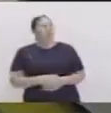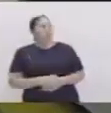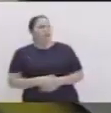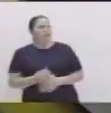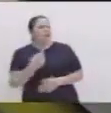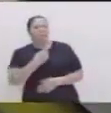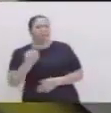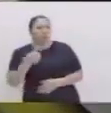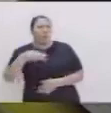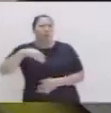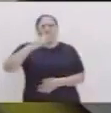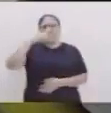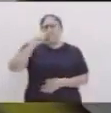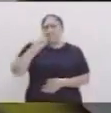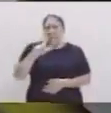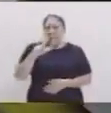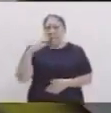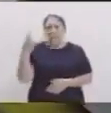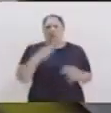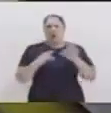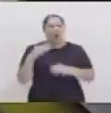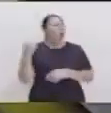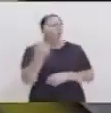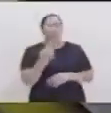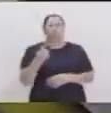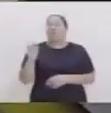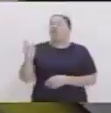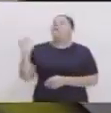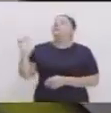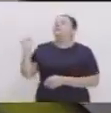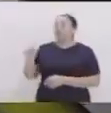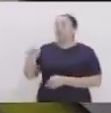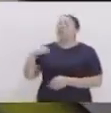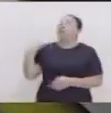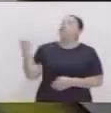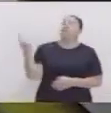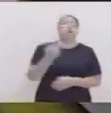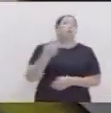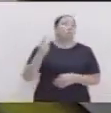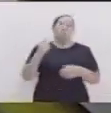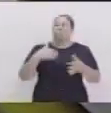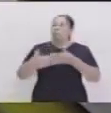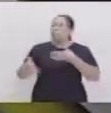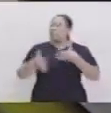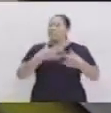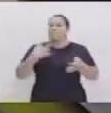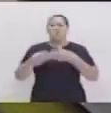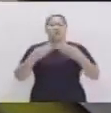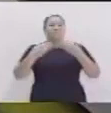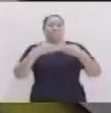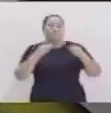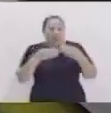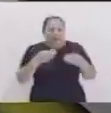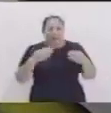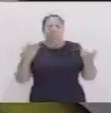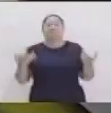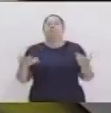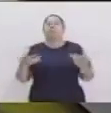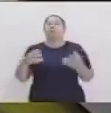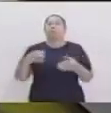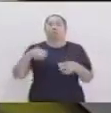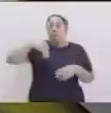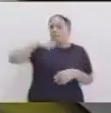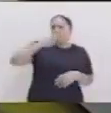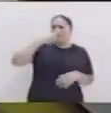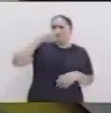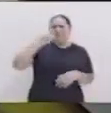materiales. Bueno, pasa con todos los materiales porque al final esta propiedad física consiste en que con cualquier material que nosotros tengamos, de